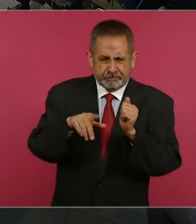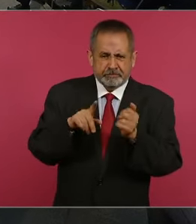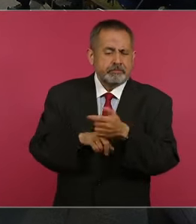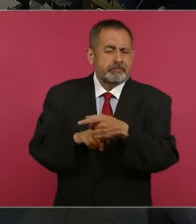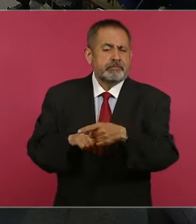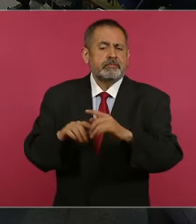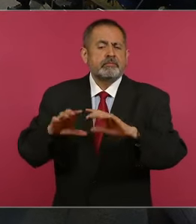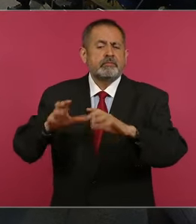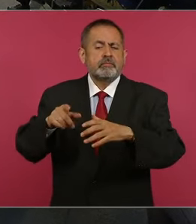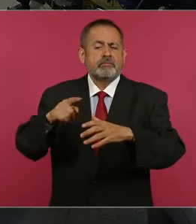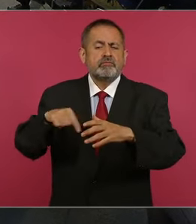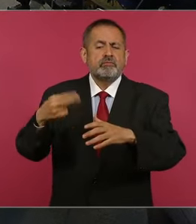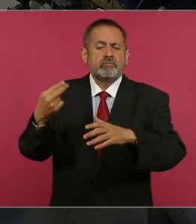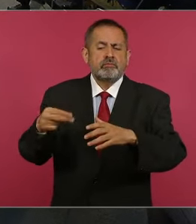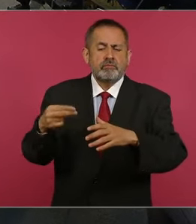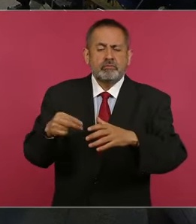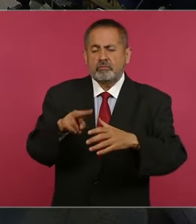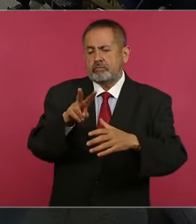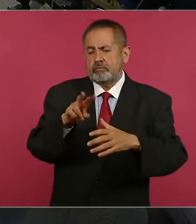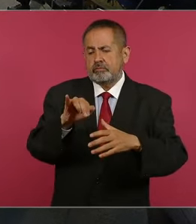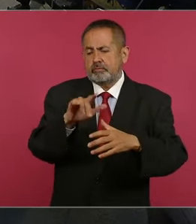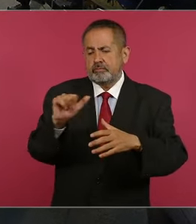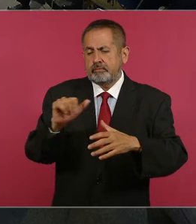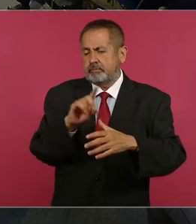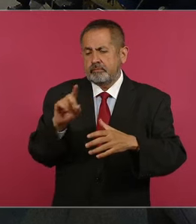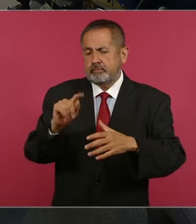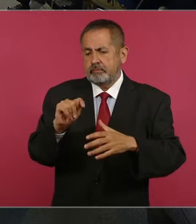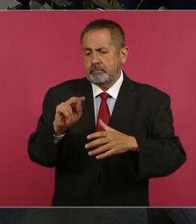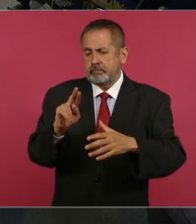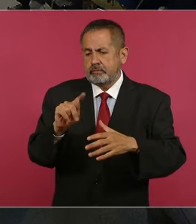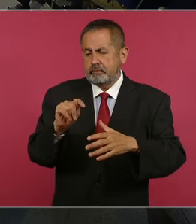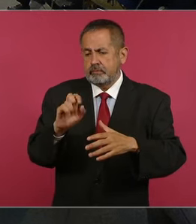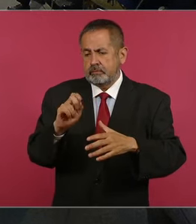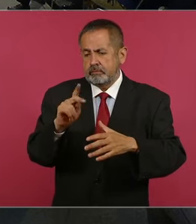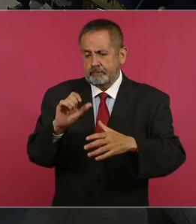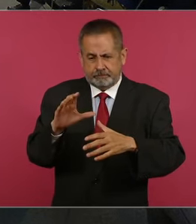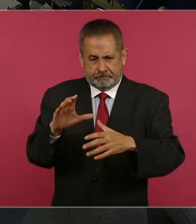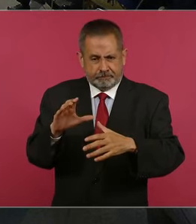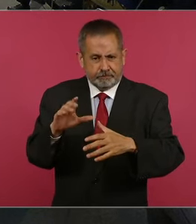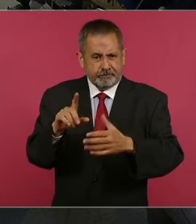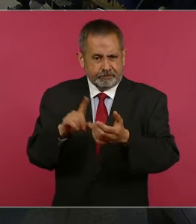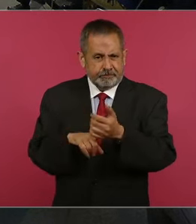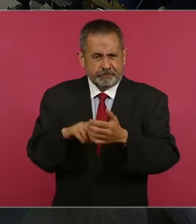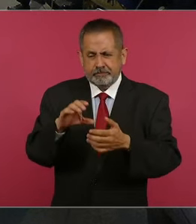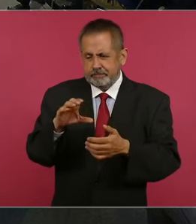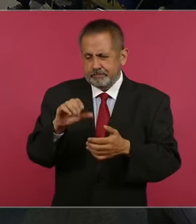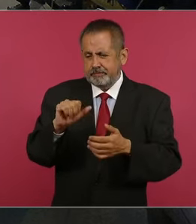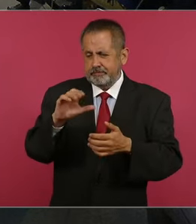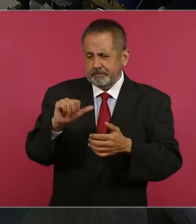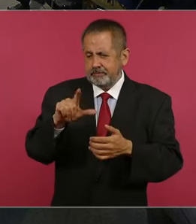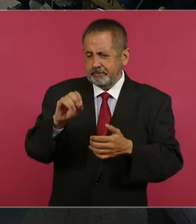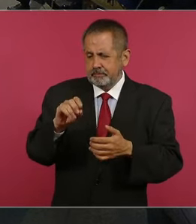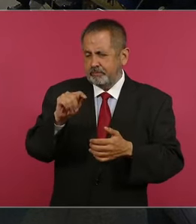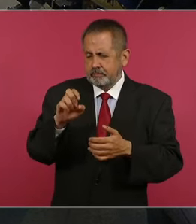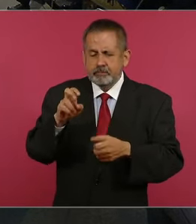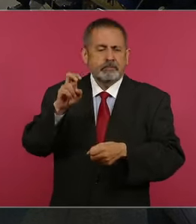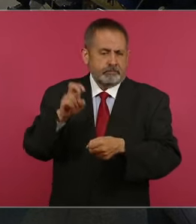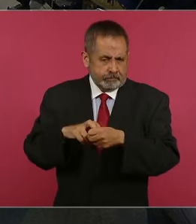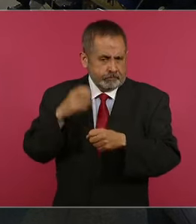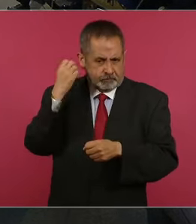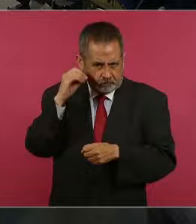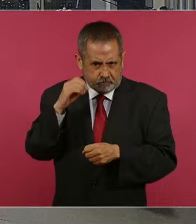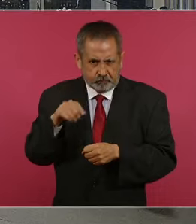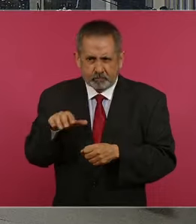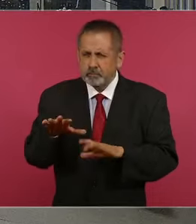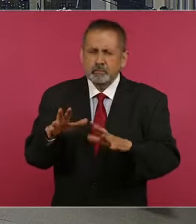la comunidad que se llama Villa de Tutepec, de Melchor Ocampo, comunidad de Cacalote, en Oaxaca. Es una comunidad